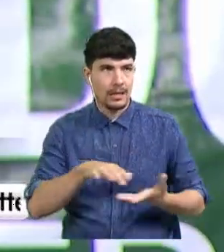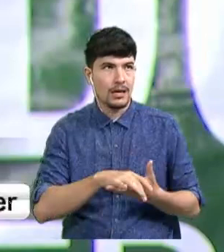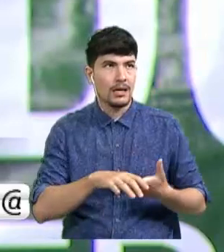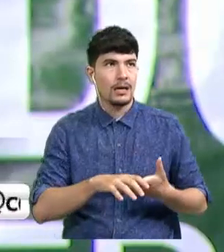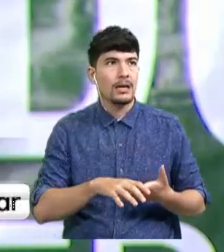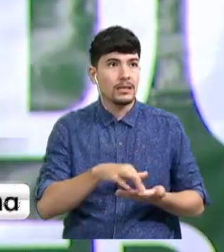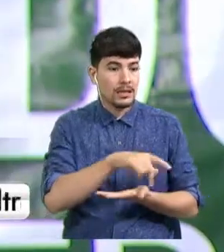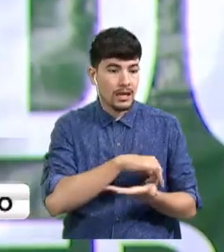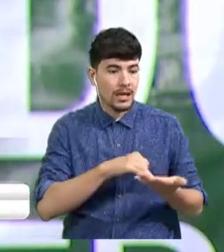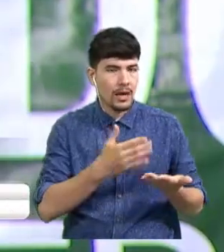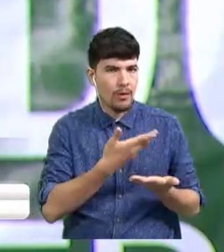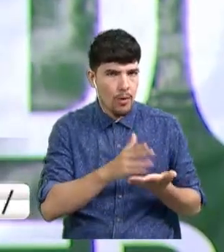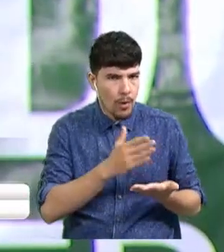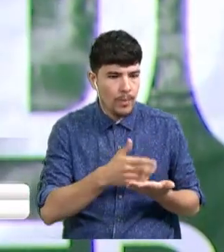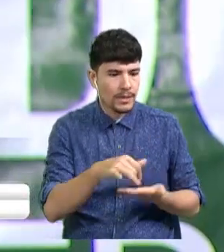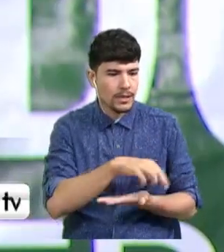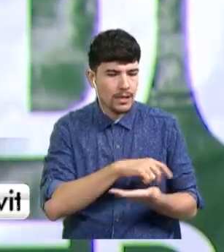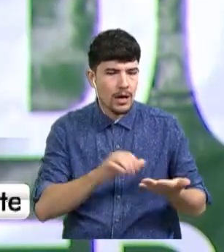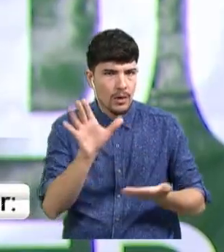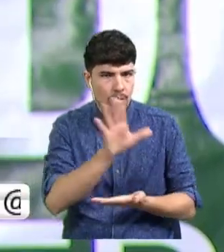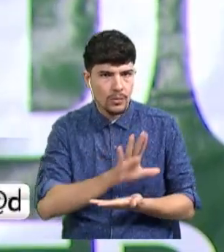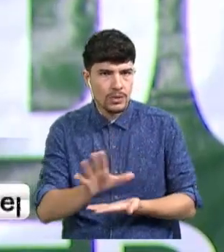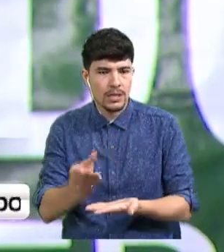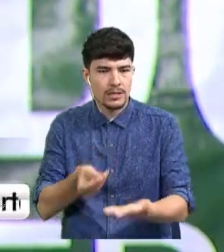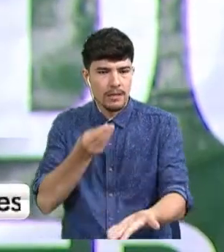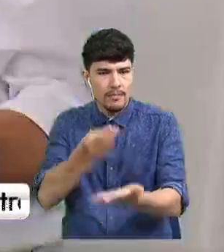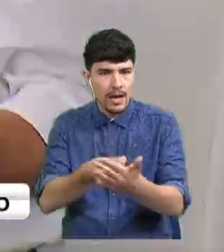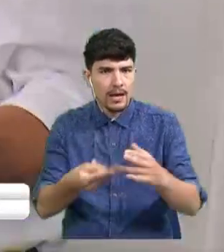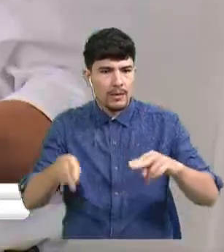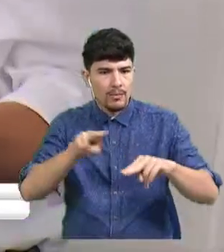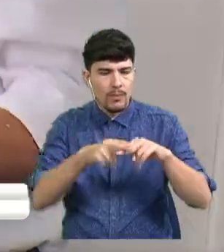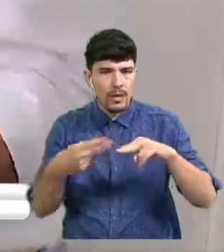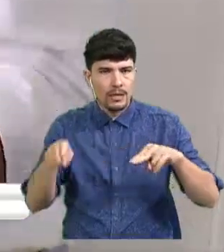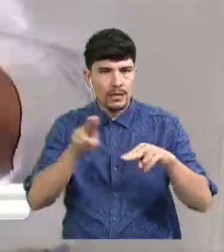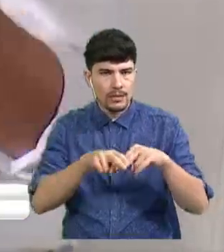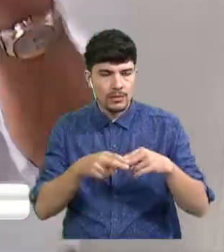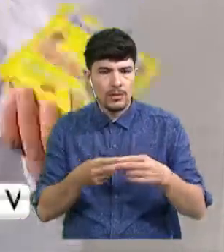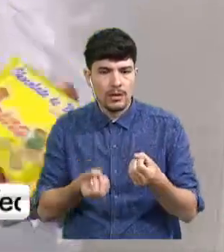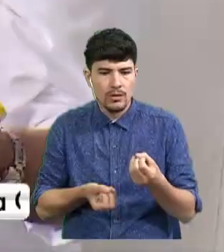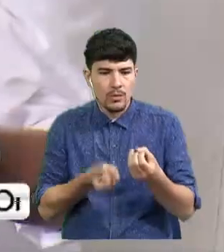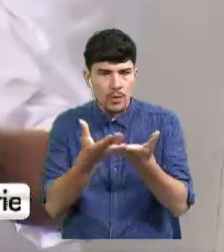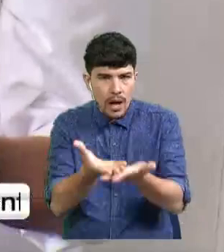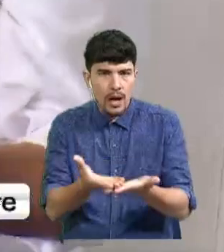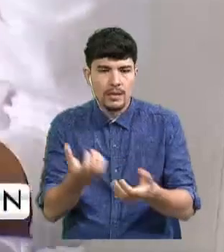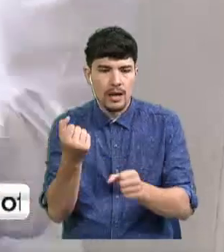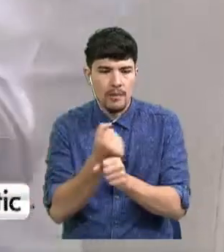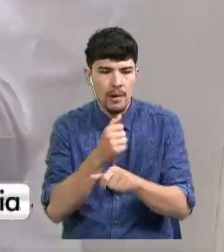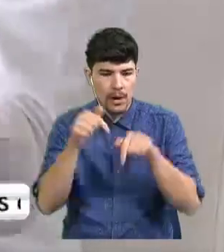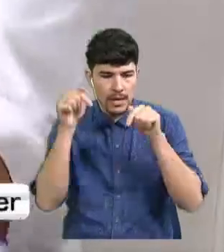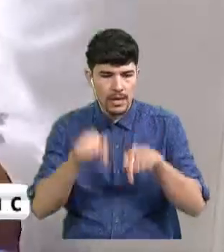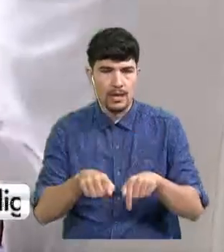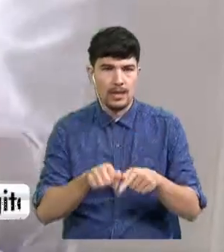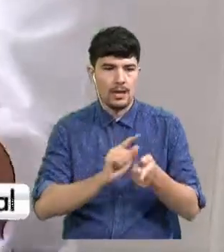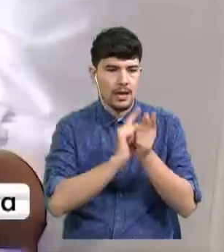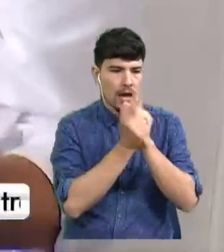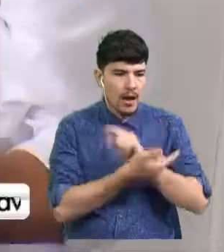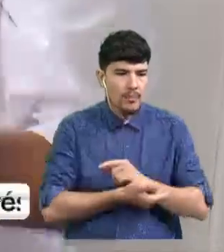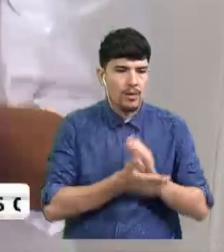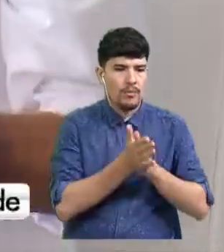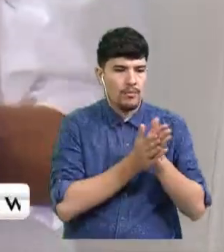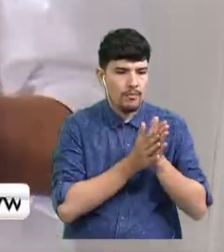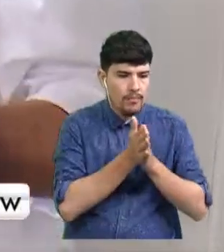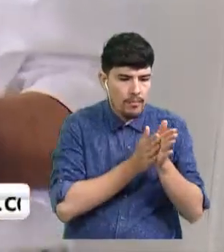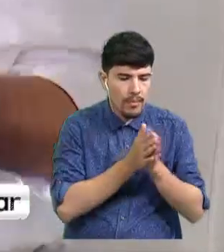compra santandereano, que ustedes pagan impuestos aquí, generan empleo aquí, transforman la materia prima, garantizan ese